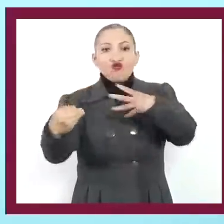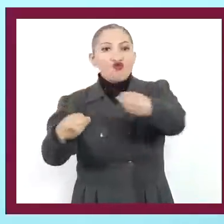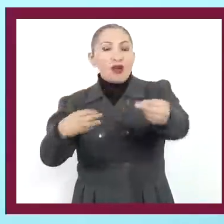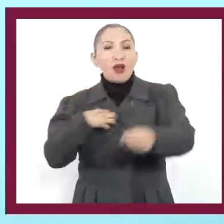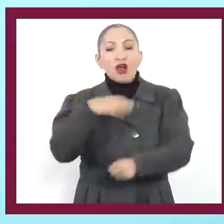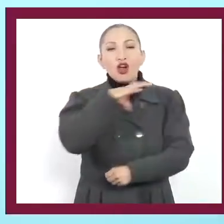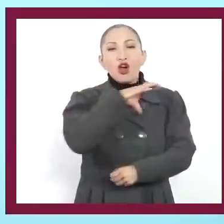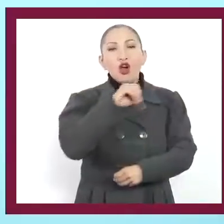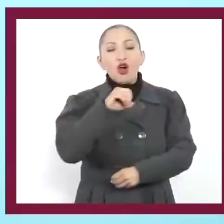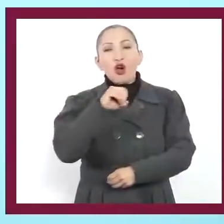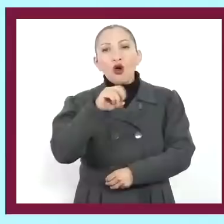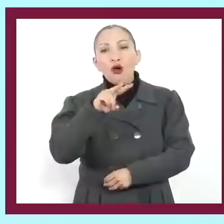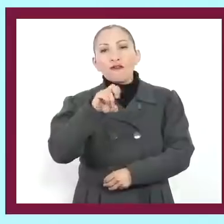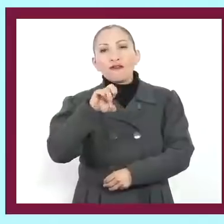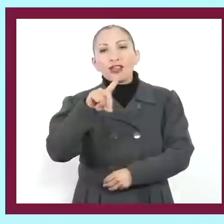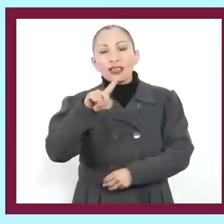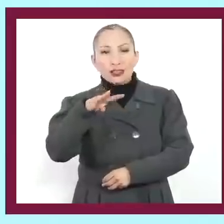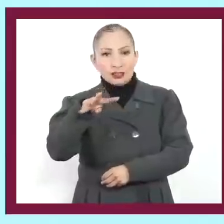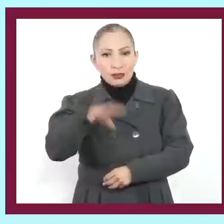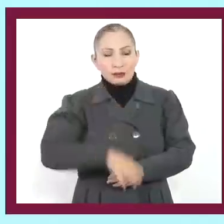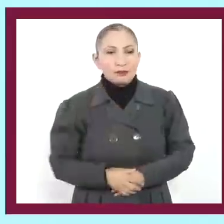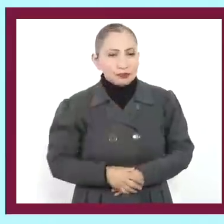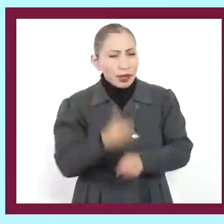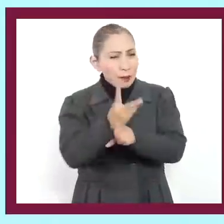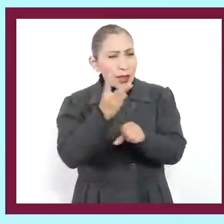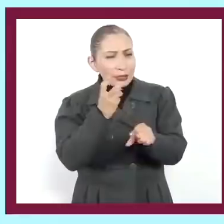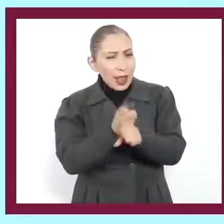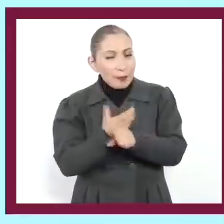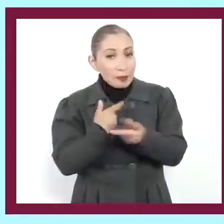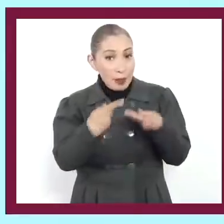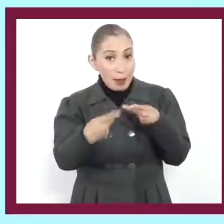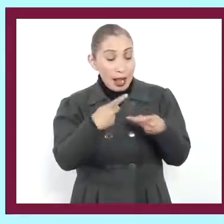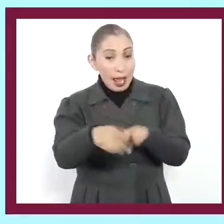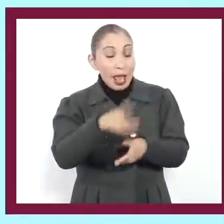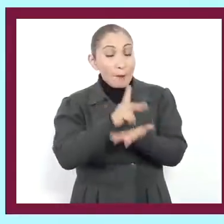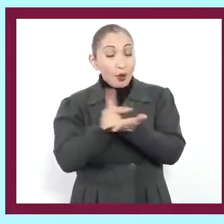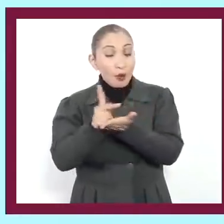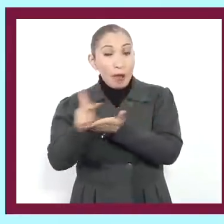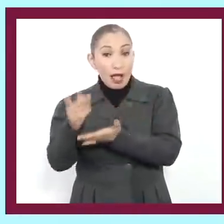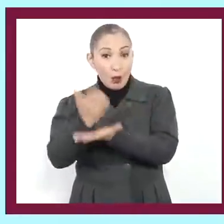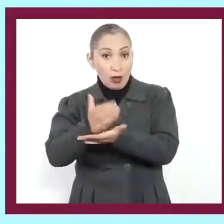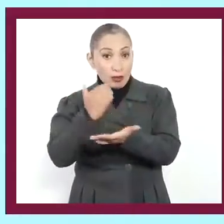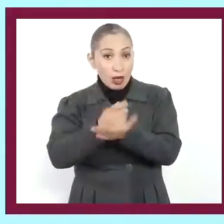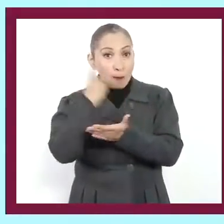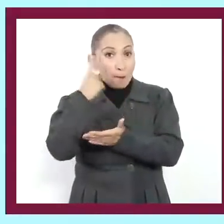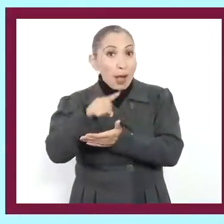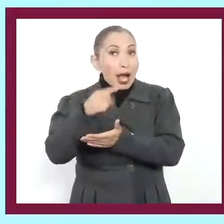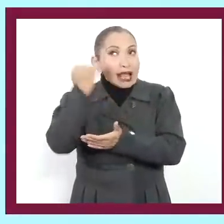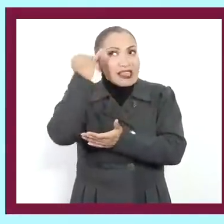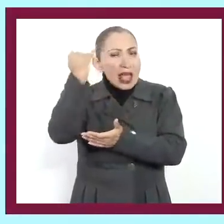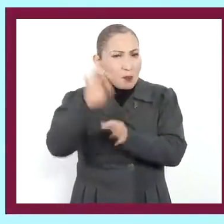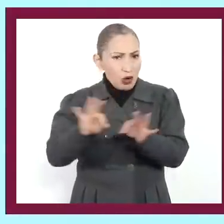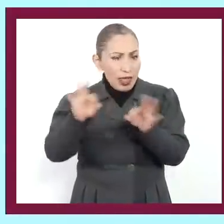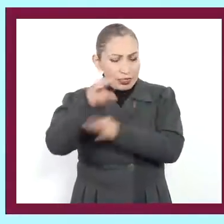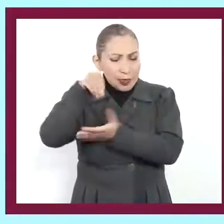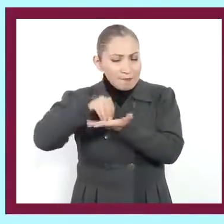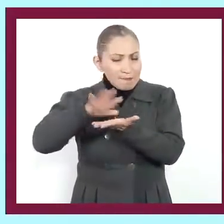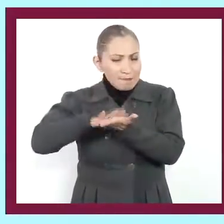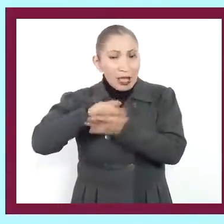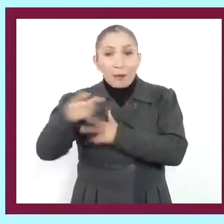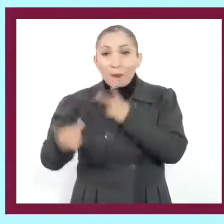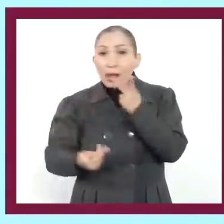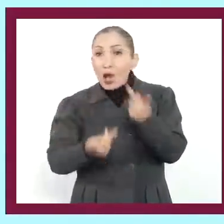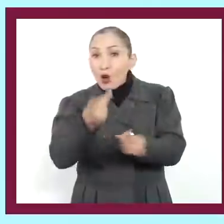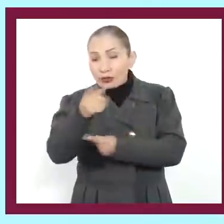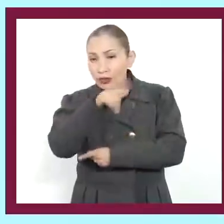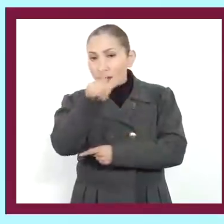el COVID-19. Los invitamos a tener a la mano una pluma y un cuaderno para anotar las ideas principales y las